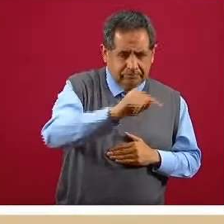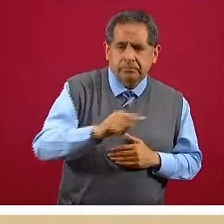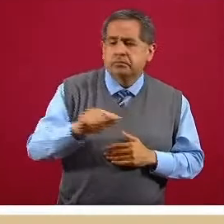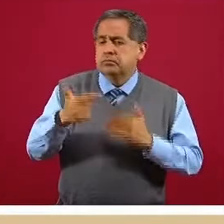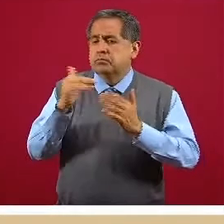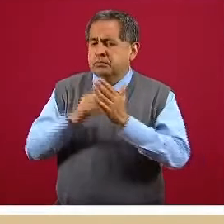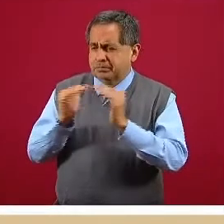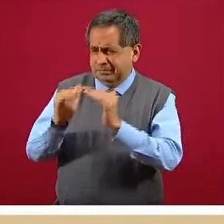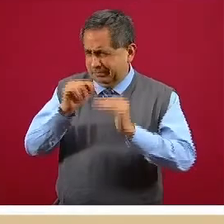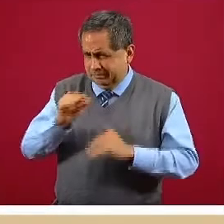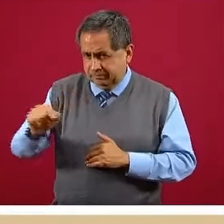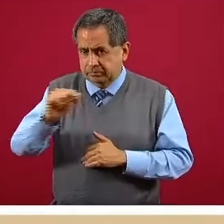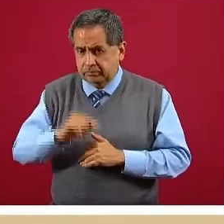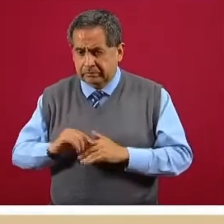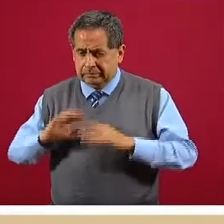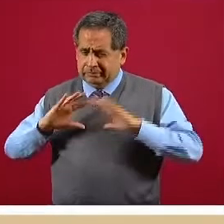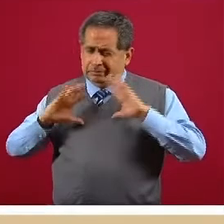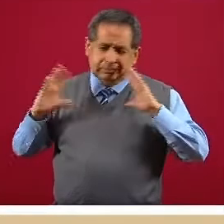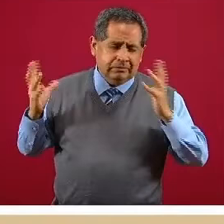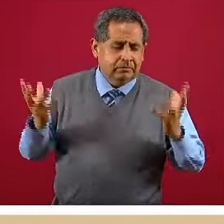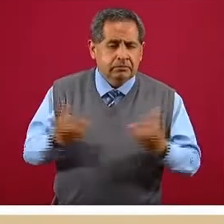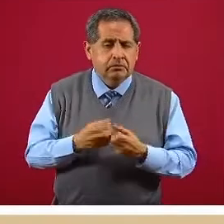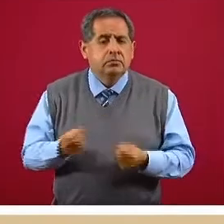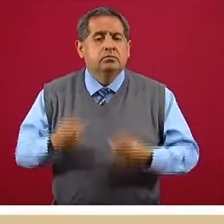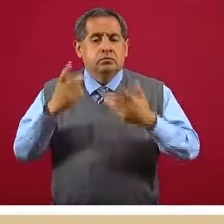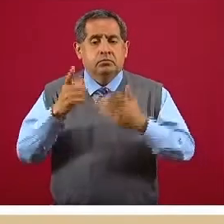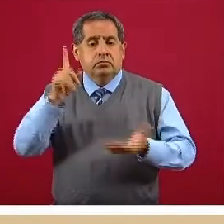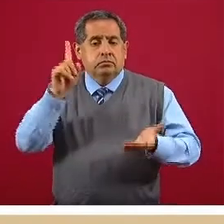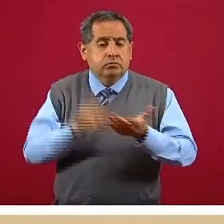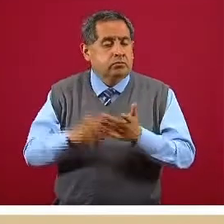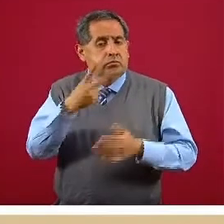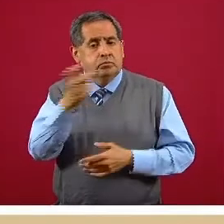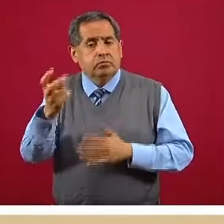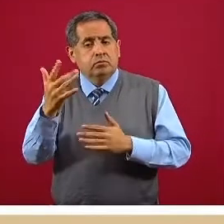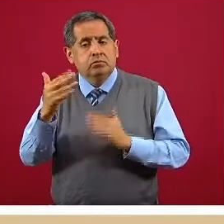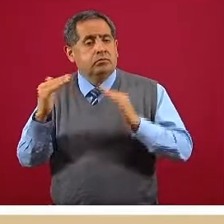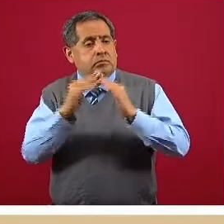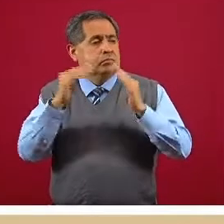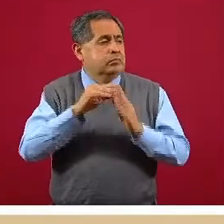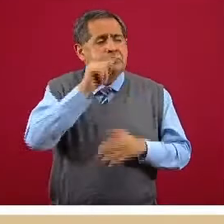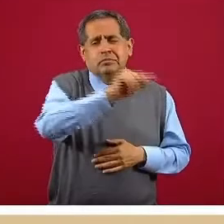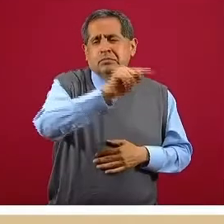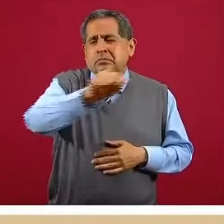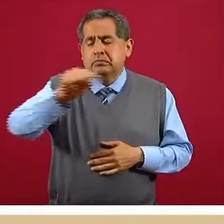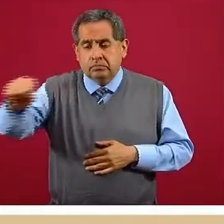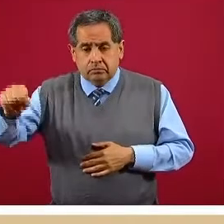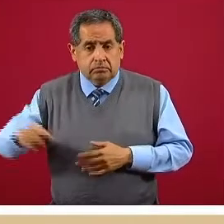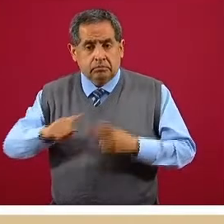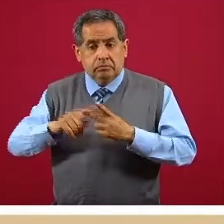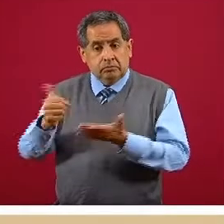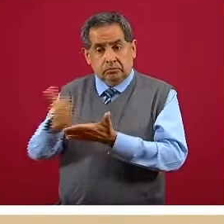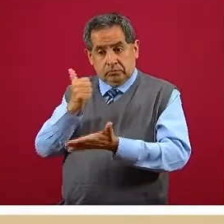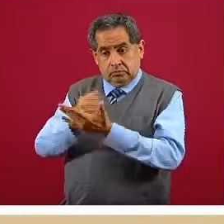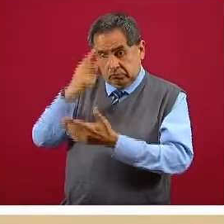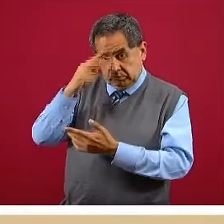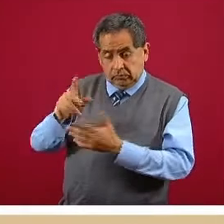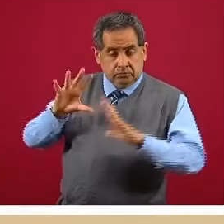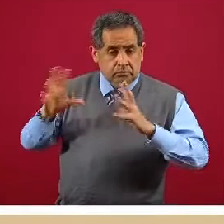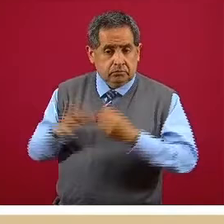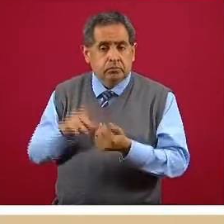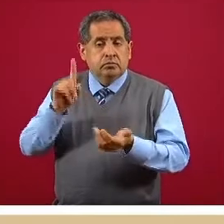el tamaño mínimo de todas las regiones va a ser de 1,250 hogares. En la Ciudad de México va a ser